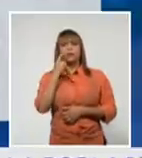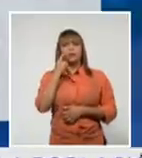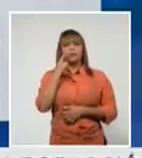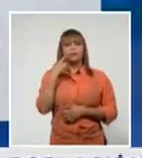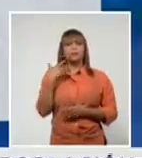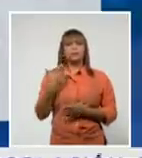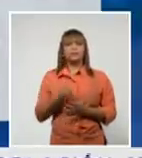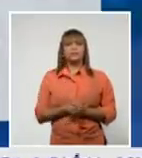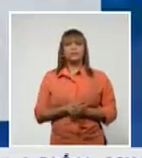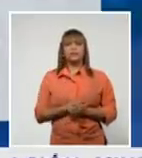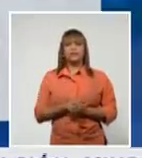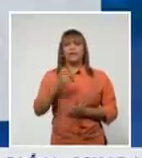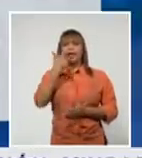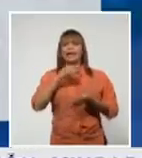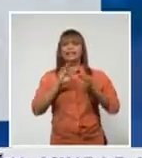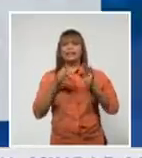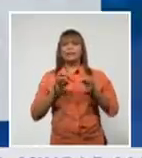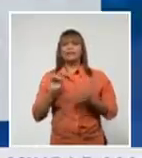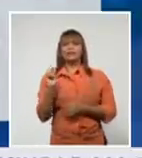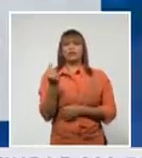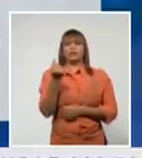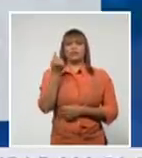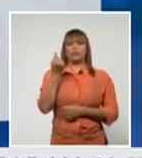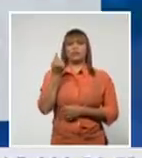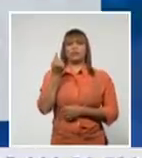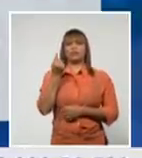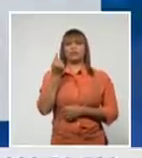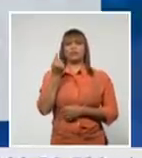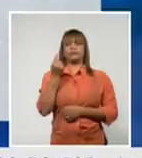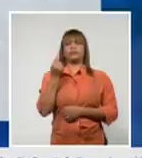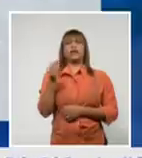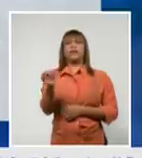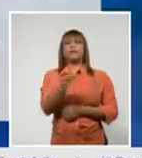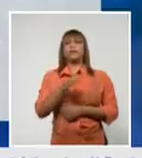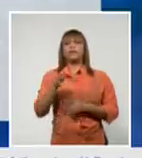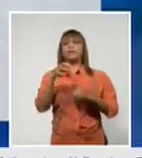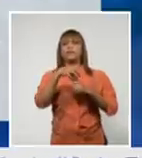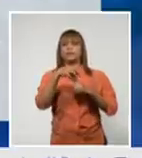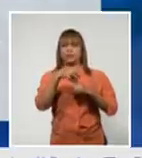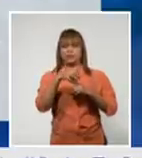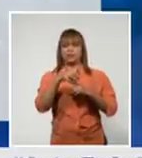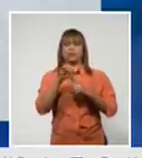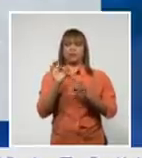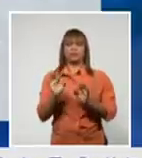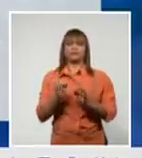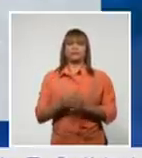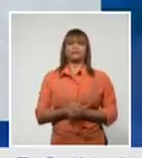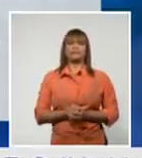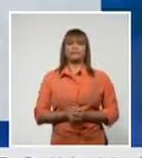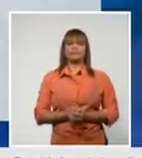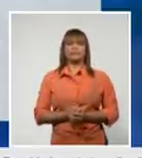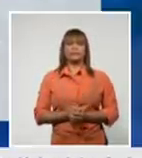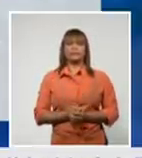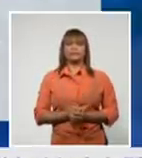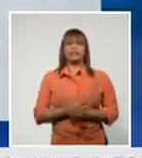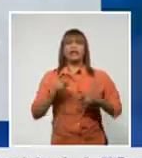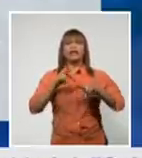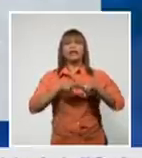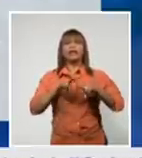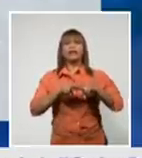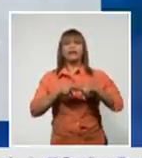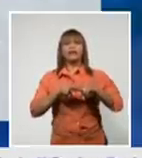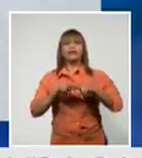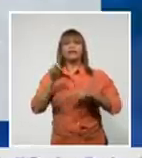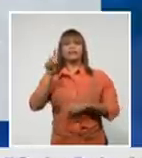de Artemisa es un caso, que es el de San Cristóbal, es del municipio San Cristóbal. En La Habana se